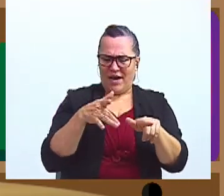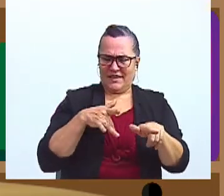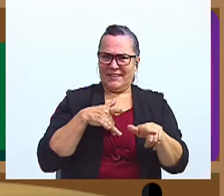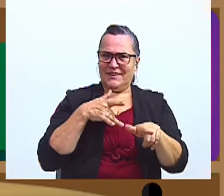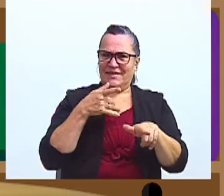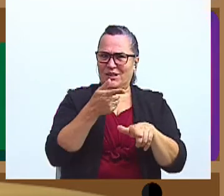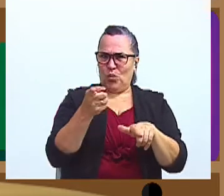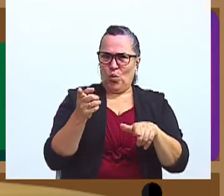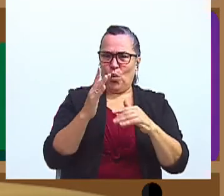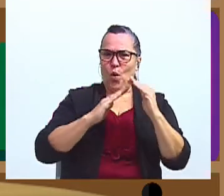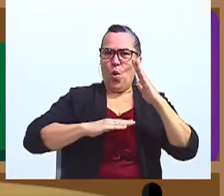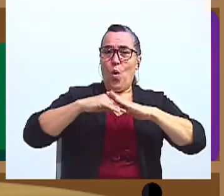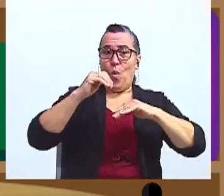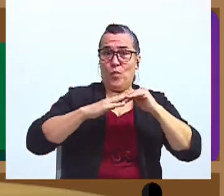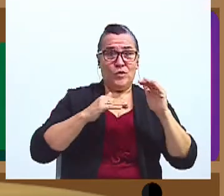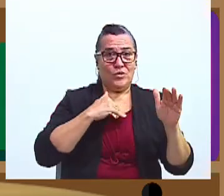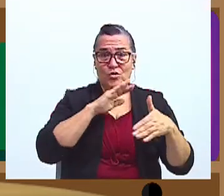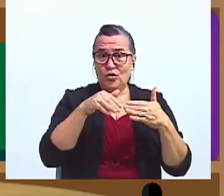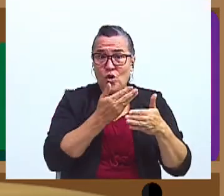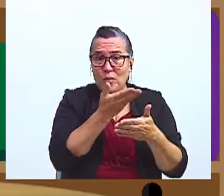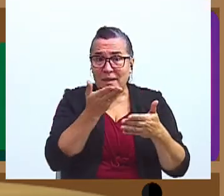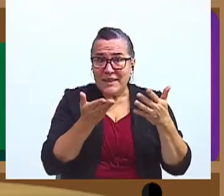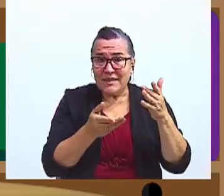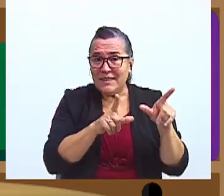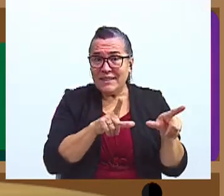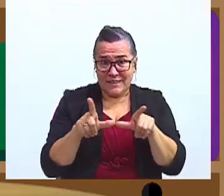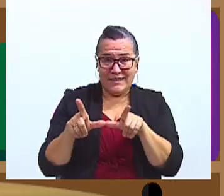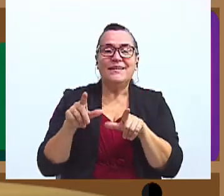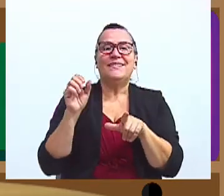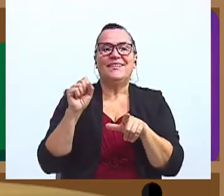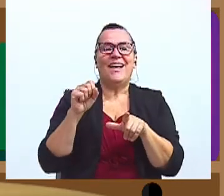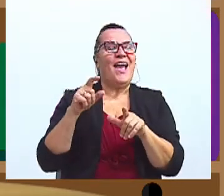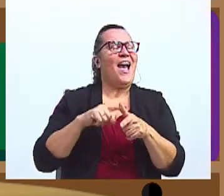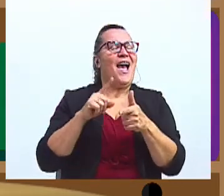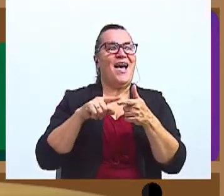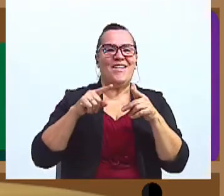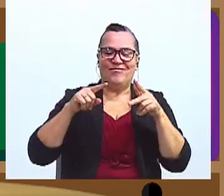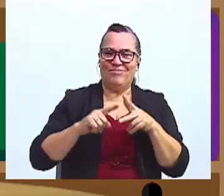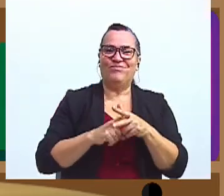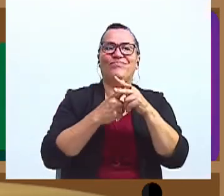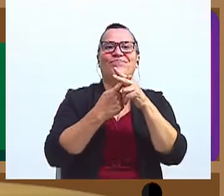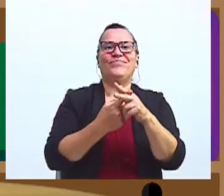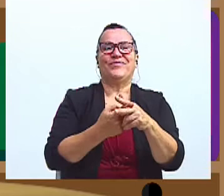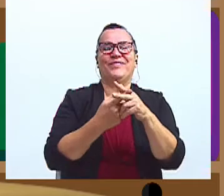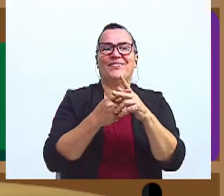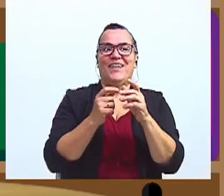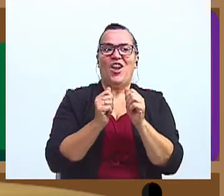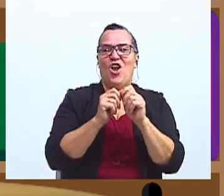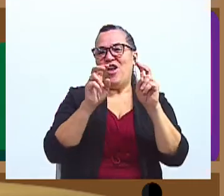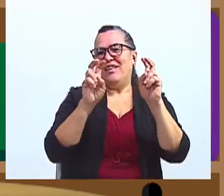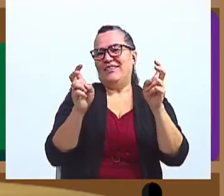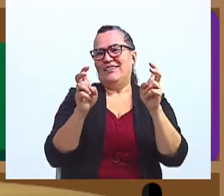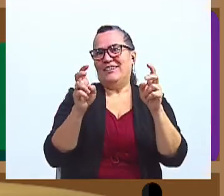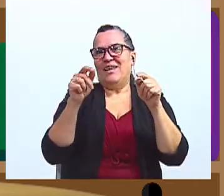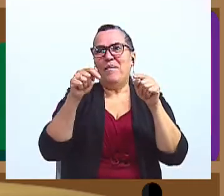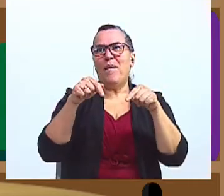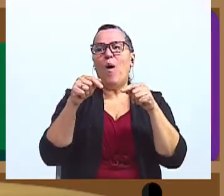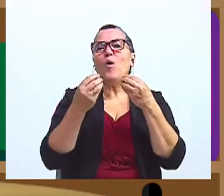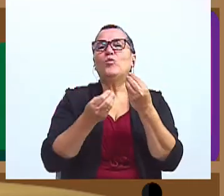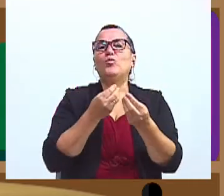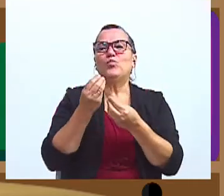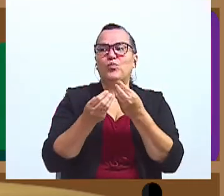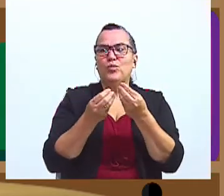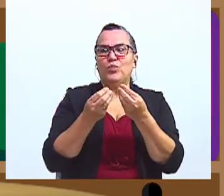cómodos. ¿Ya tienen todos los materiales listos? ¿Sí? Bueno, pues iniciamos con el tema de hoy, que son